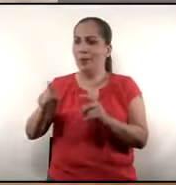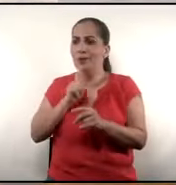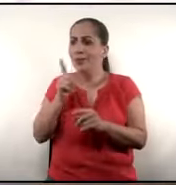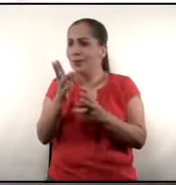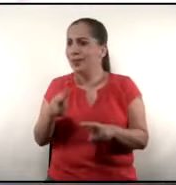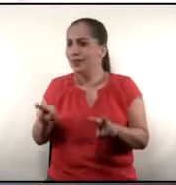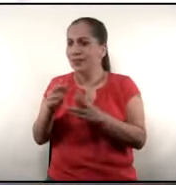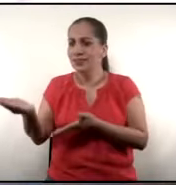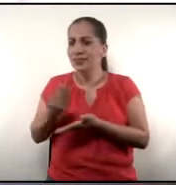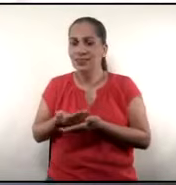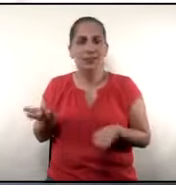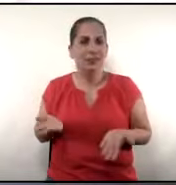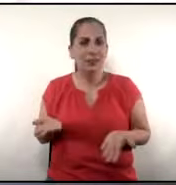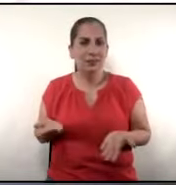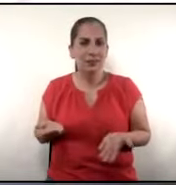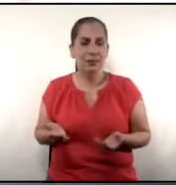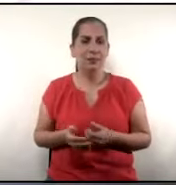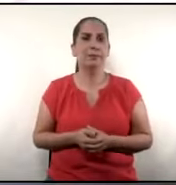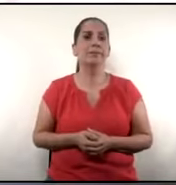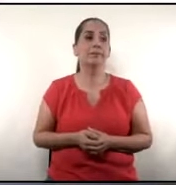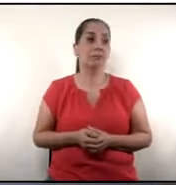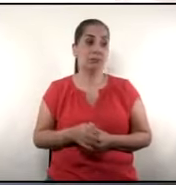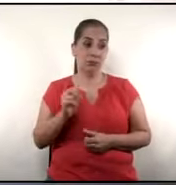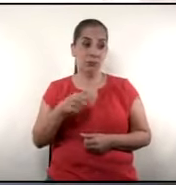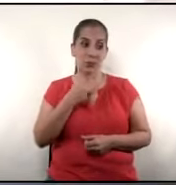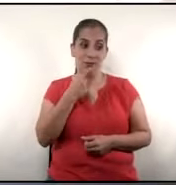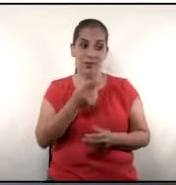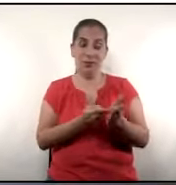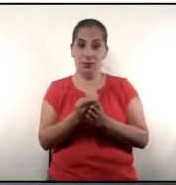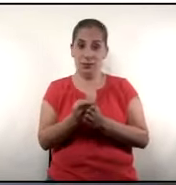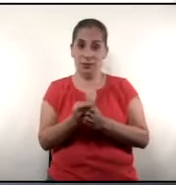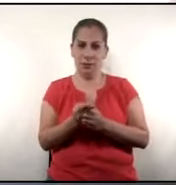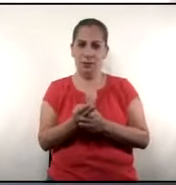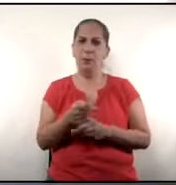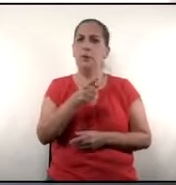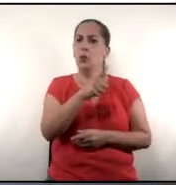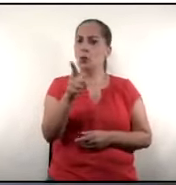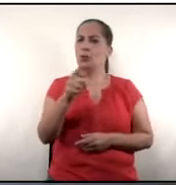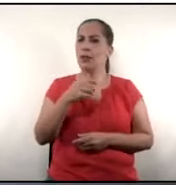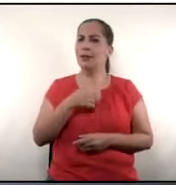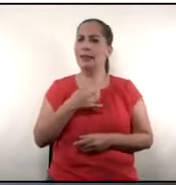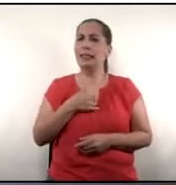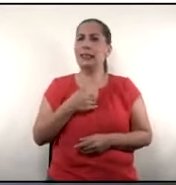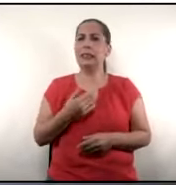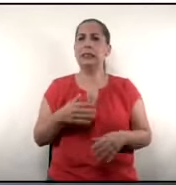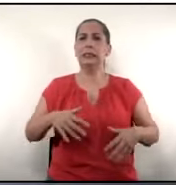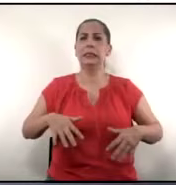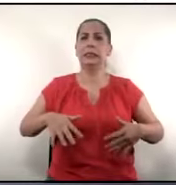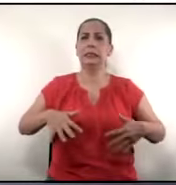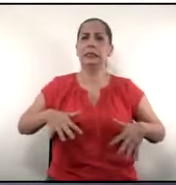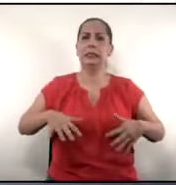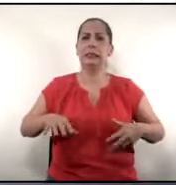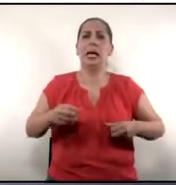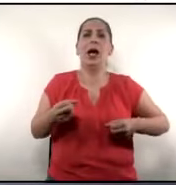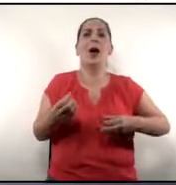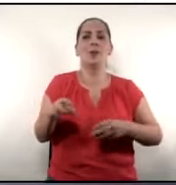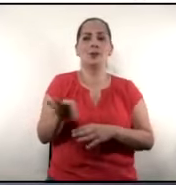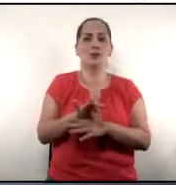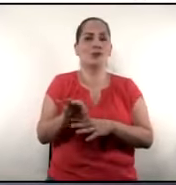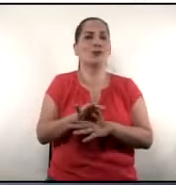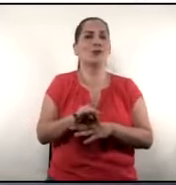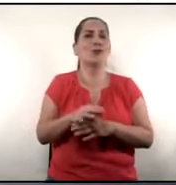agregado. ¿Puedo decir una cosa sinceramente, don Eli? Uh-huh. Usted debe tener temblando a mucho funcionario del Estado, a mucho